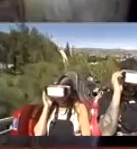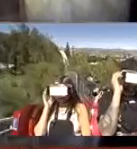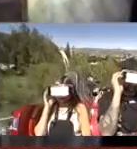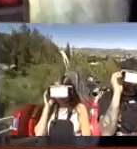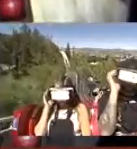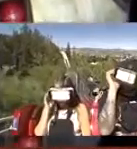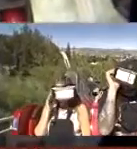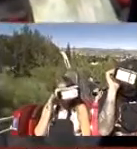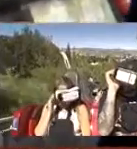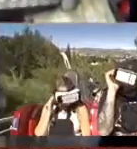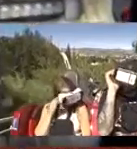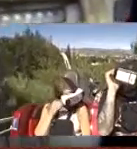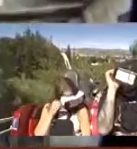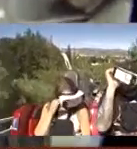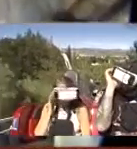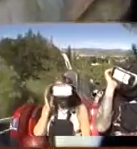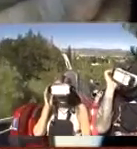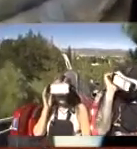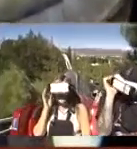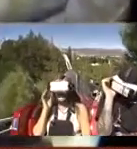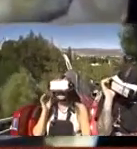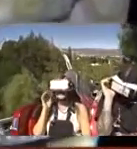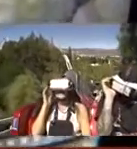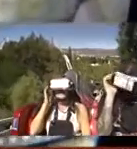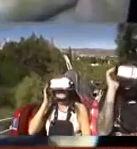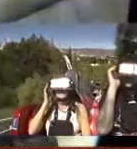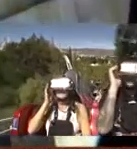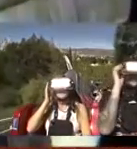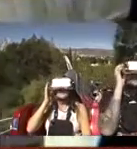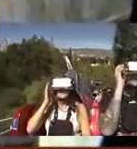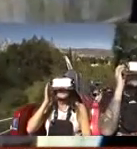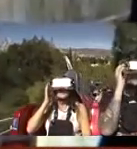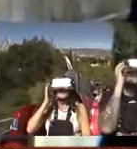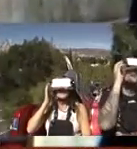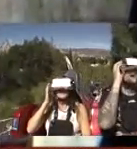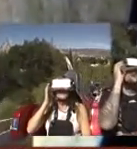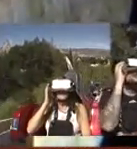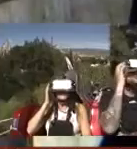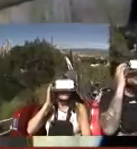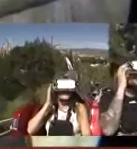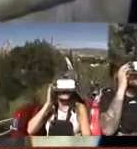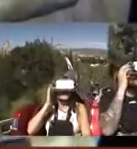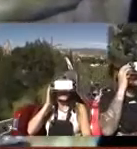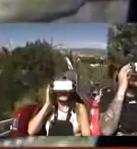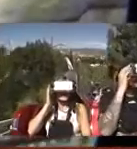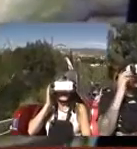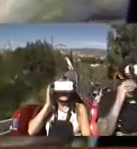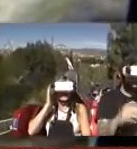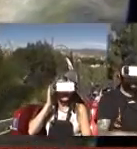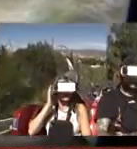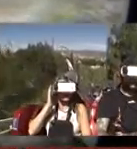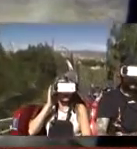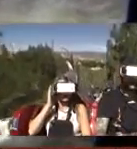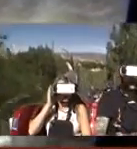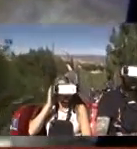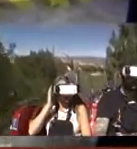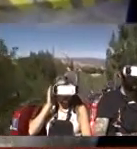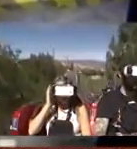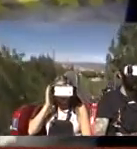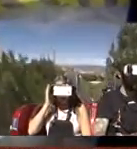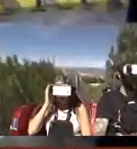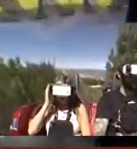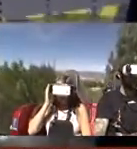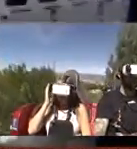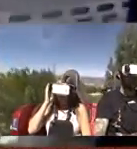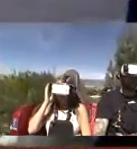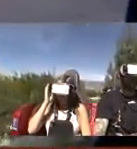diferentes partes del mundo. En Estados Unidos, desde la primavera de este año, gracias a la tecnología de los lentes VR, pudo